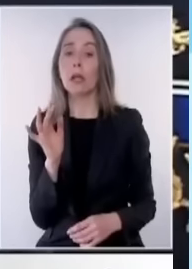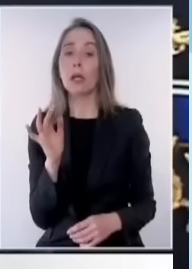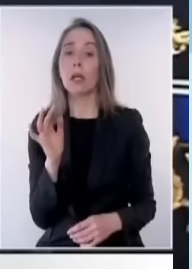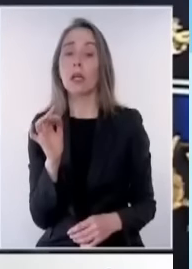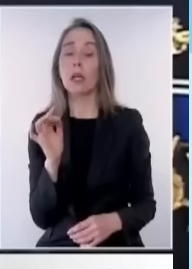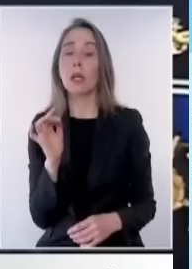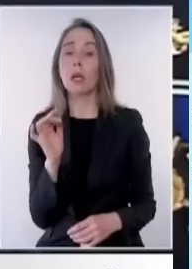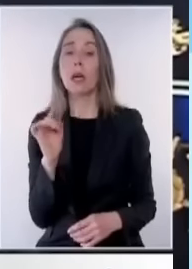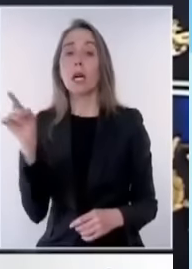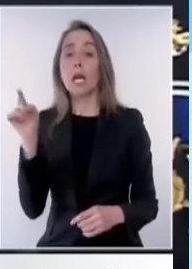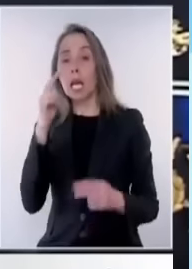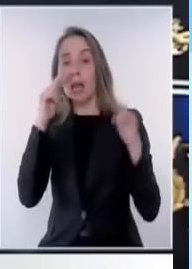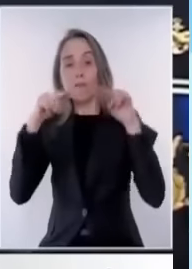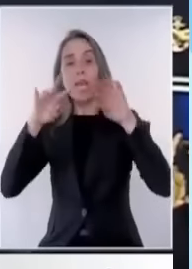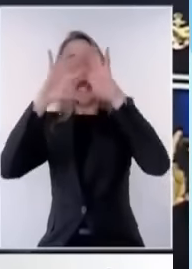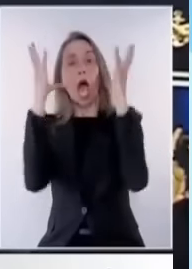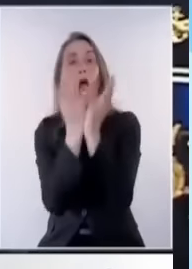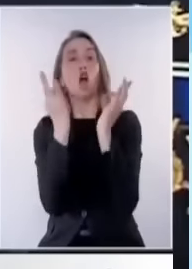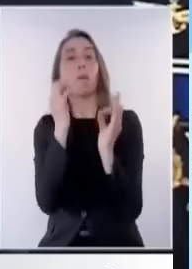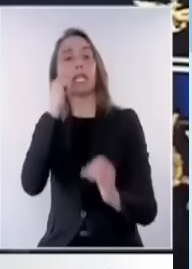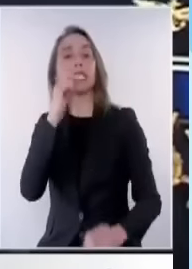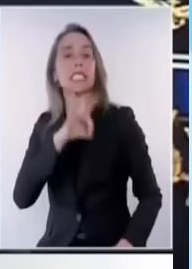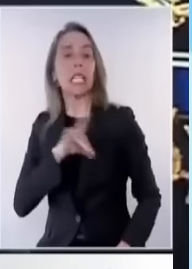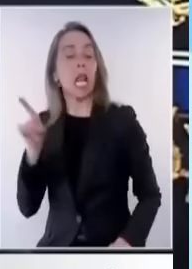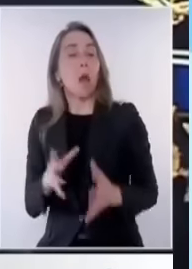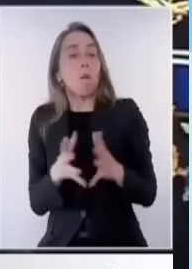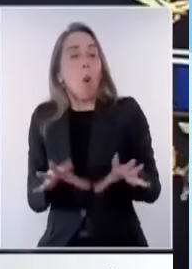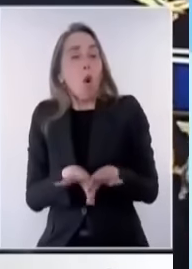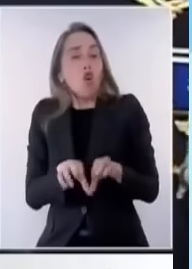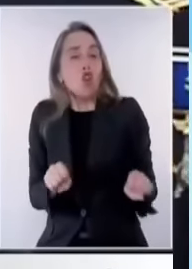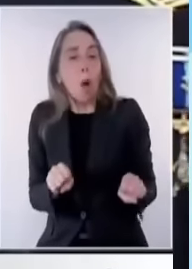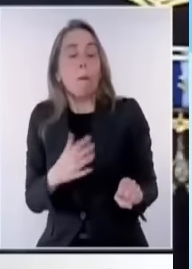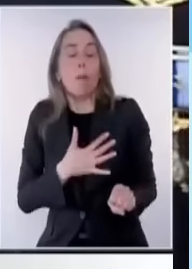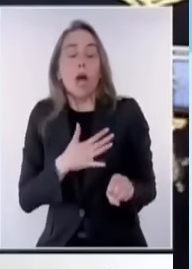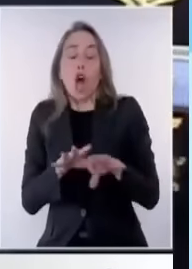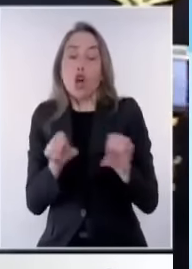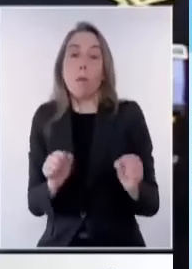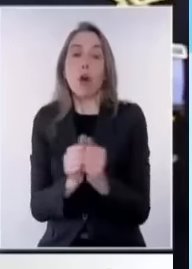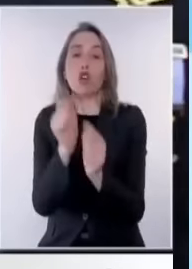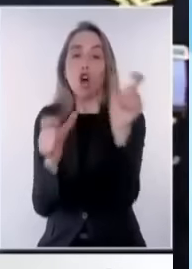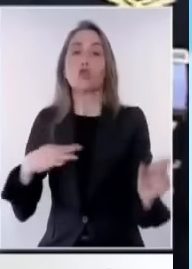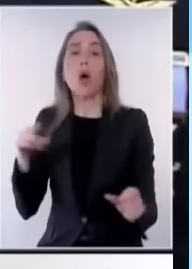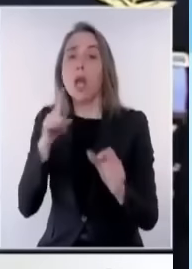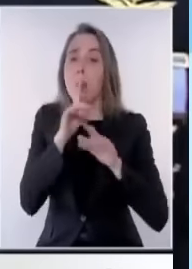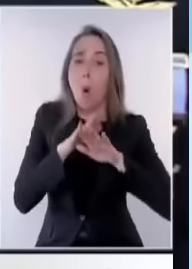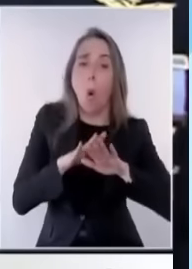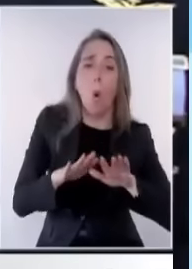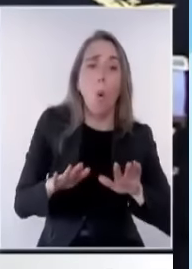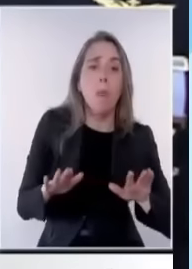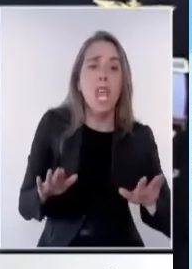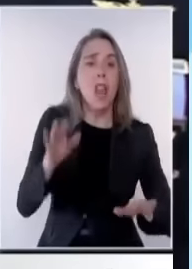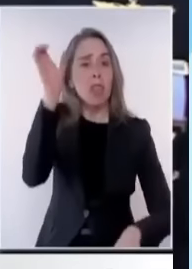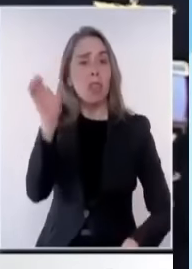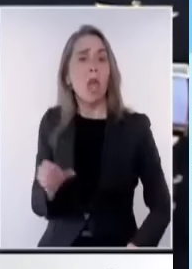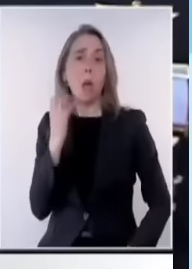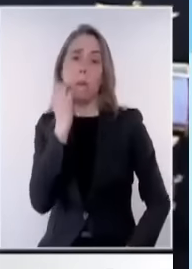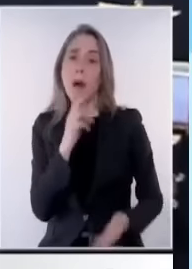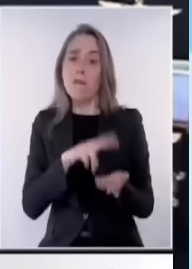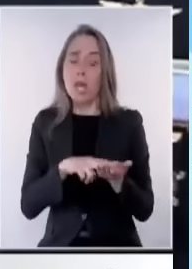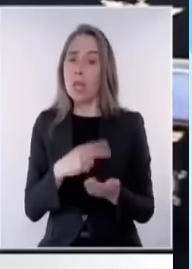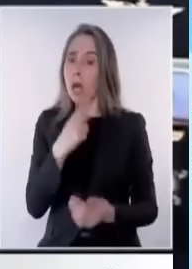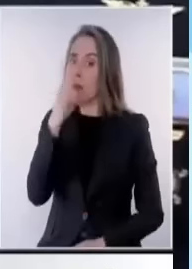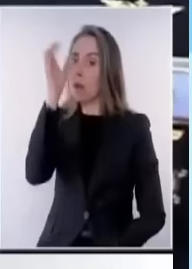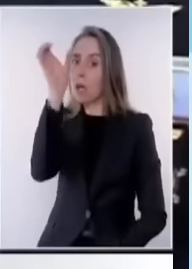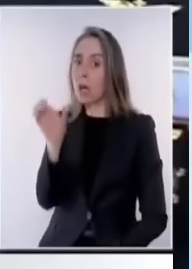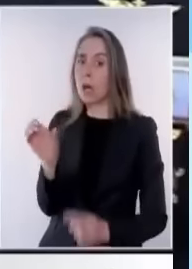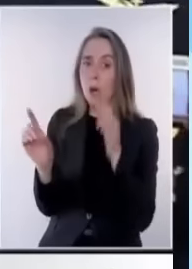una visión muy holística de lo que significaba Chile, de mucho compromiso con la ciudadanía, muy humilde. Además, yo la verdad que me